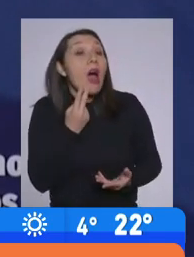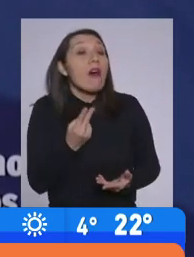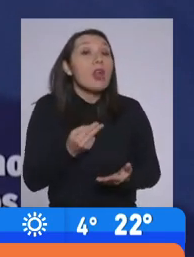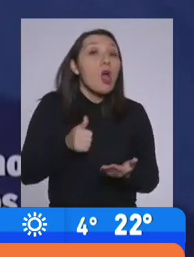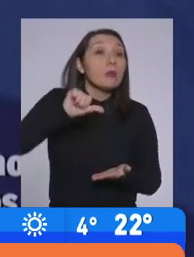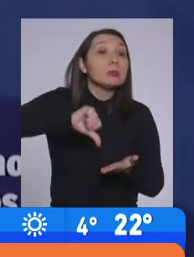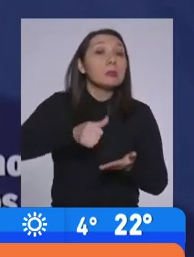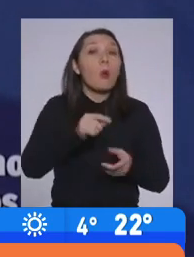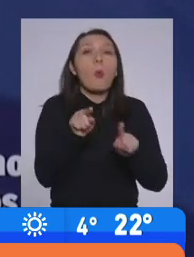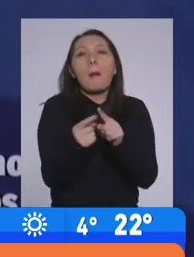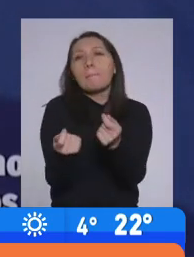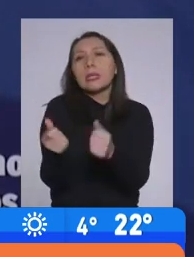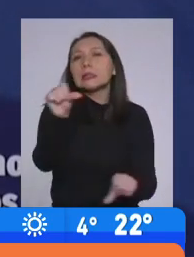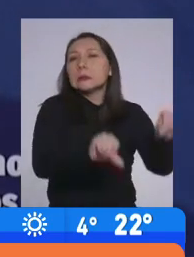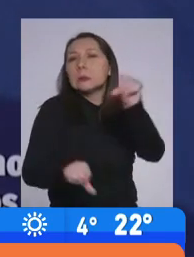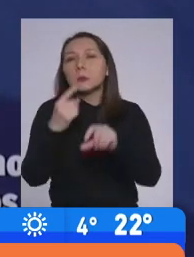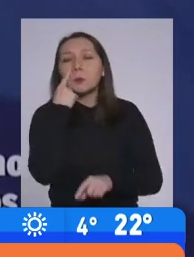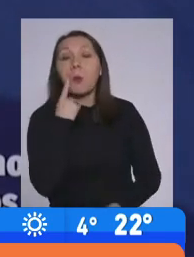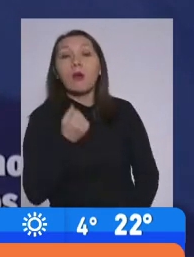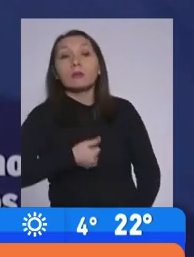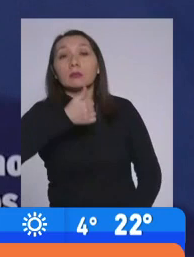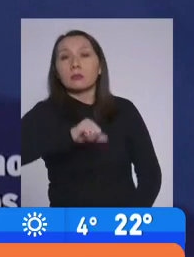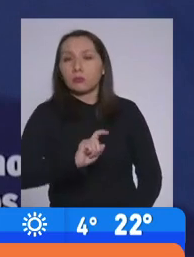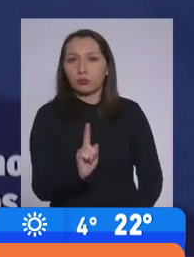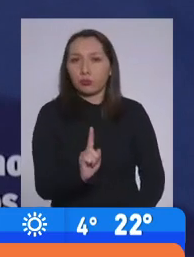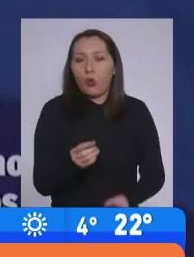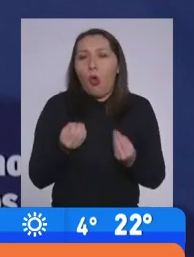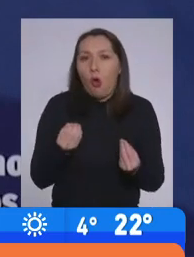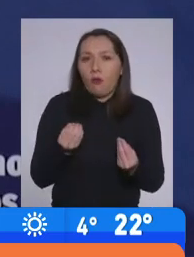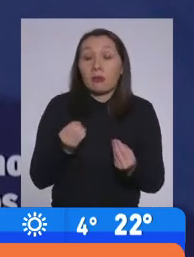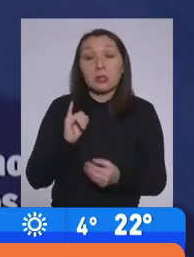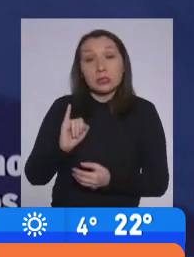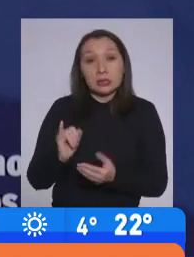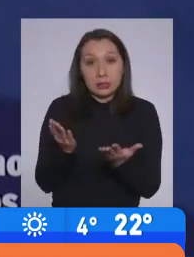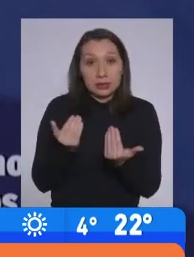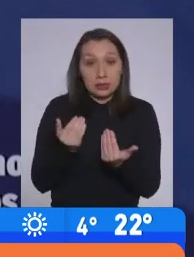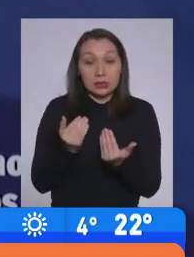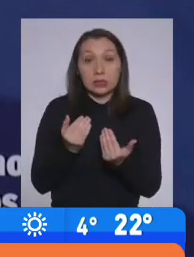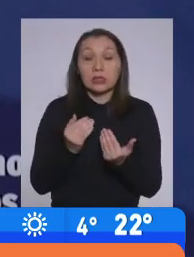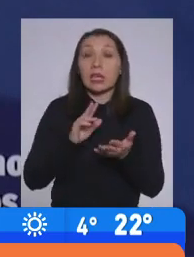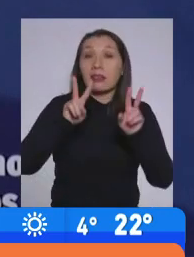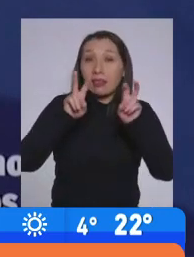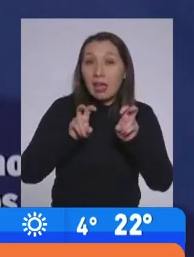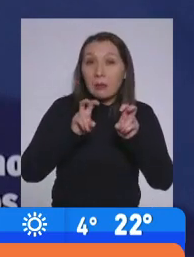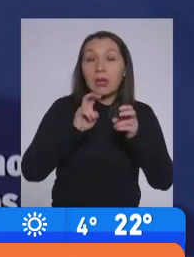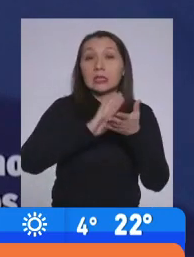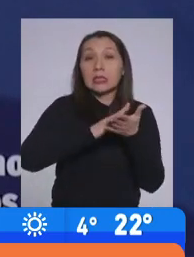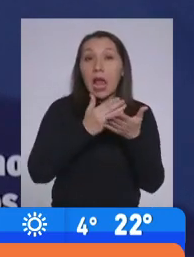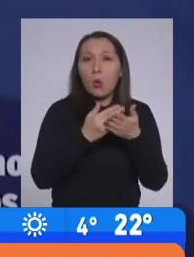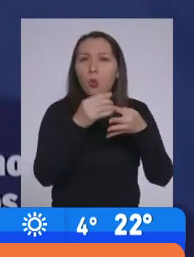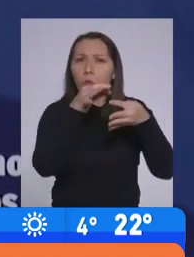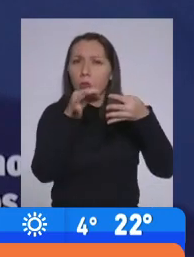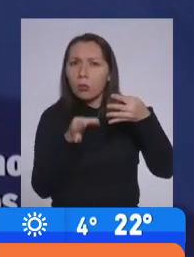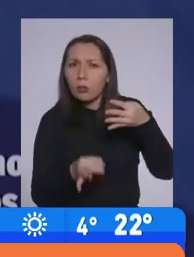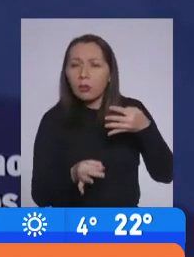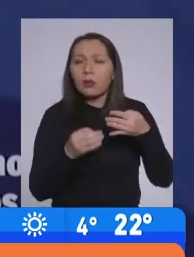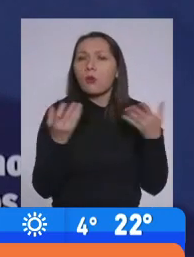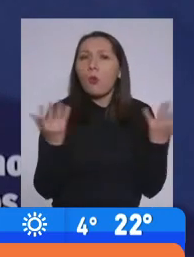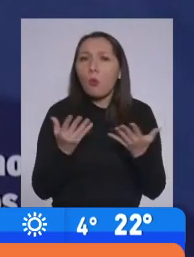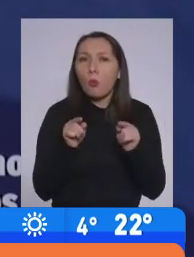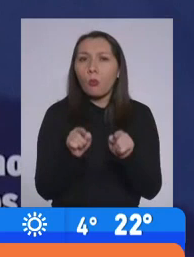y obviamente que si es necesario y las variables sanitarias se